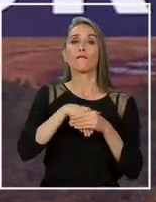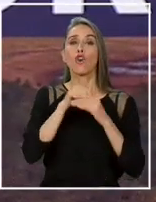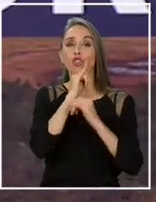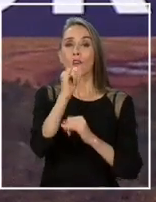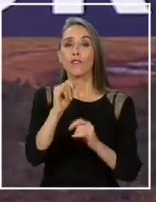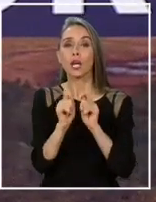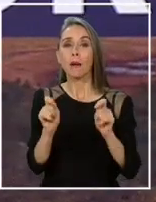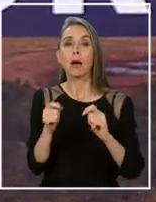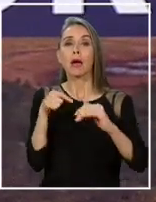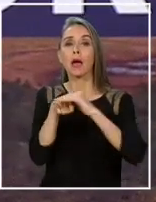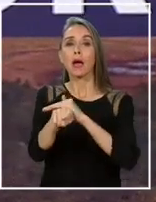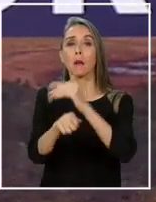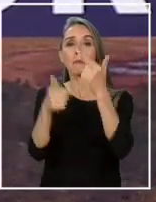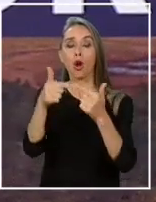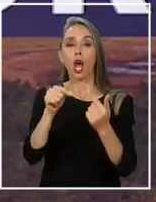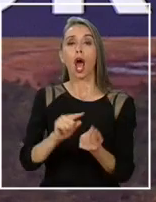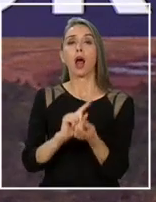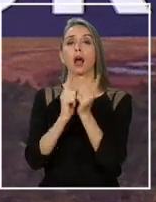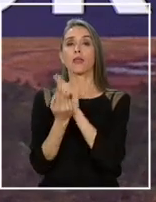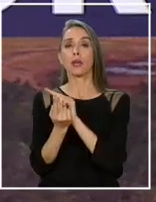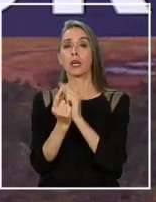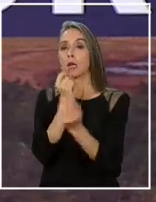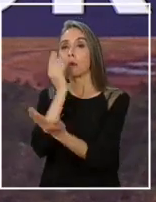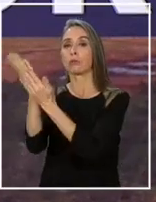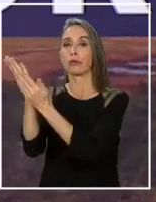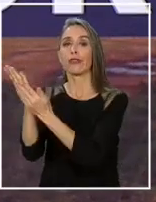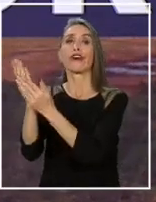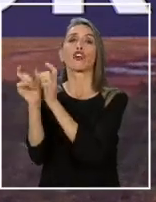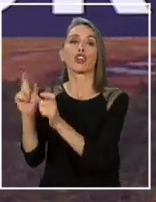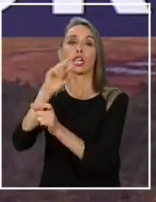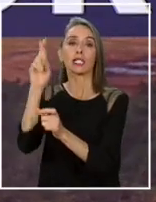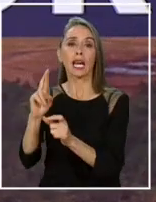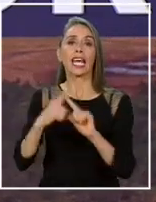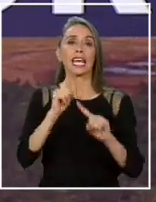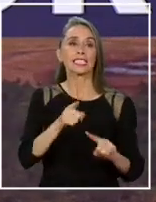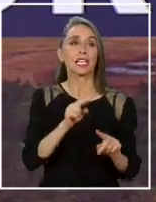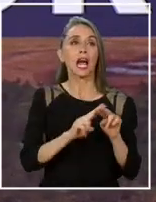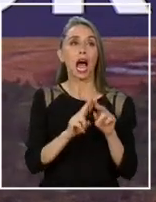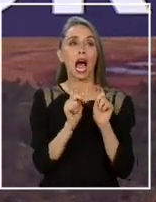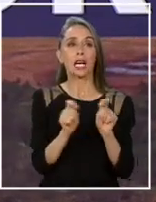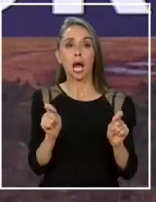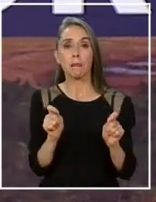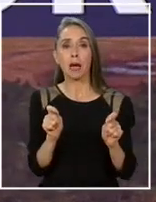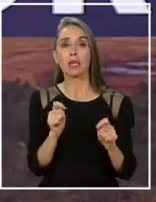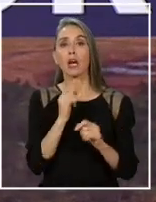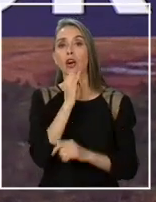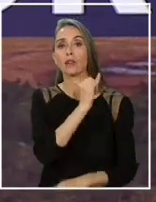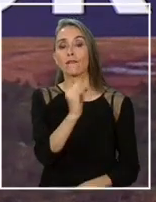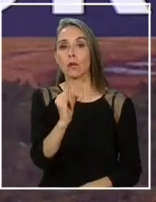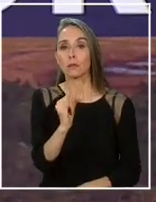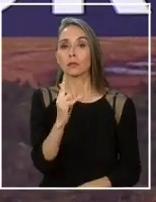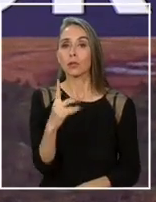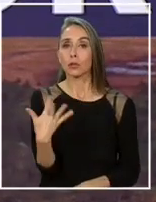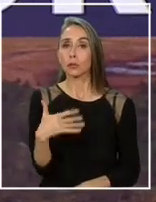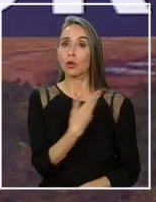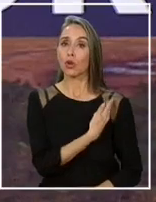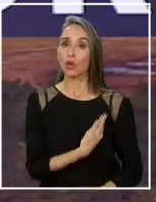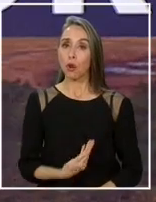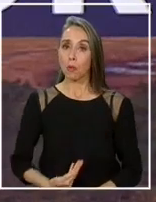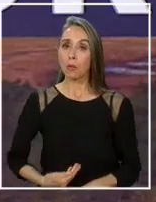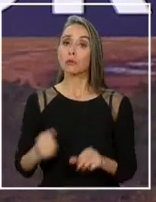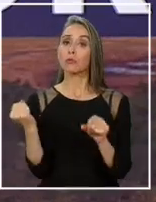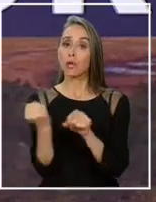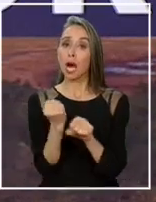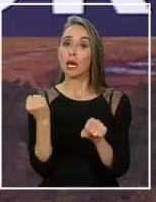era intervencionismo político, hoy día nos lleven a Contraloría exigiendo que hagamos una campaña informativa. Pero lo importante es que el gobierno ha